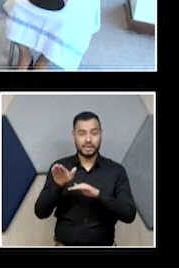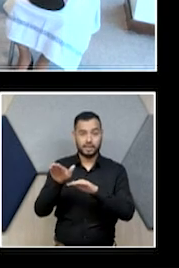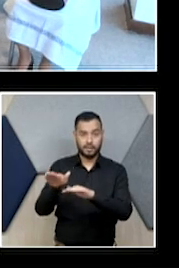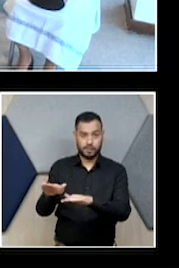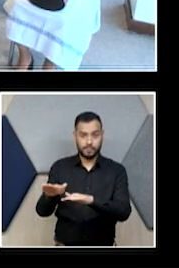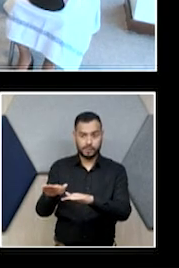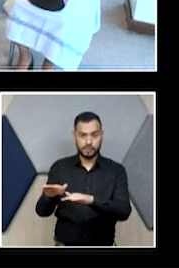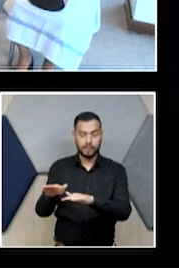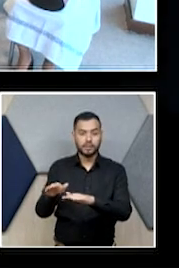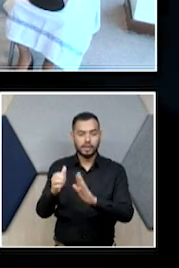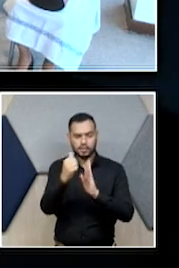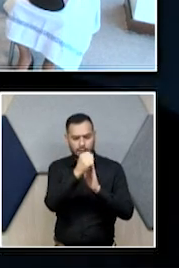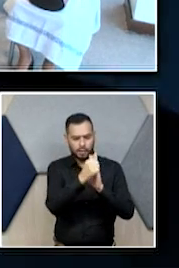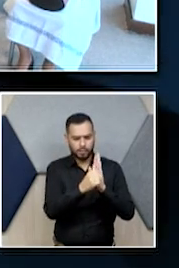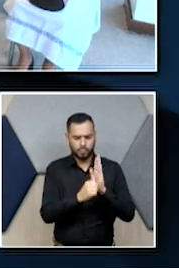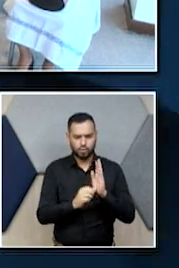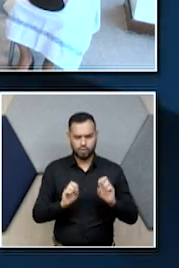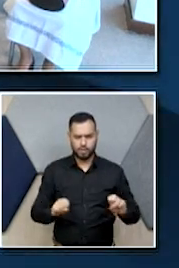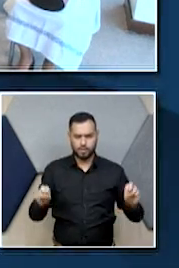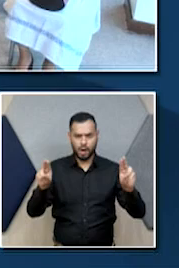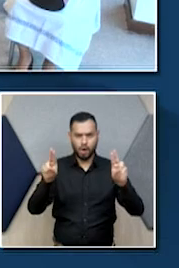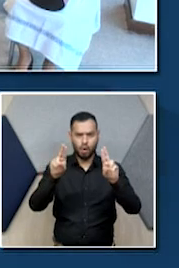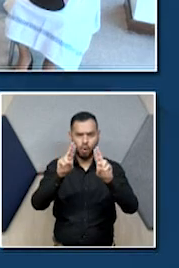de Naciones Unidas para el Desarrollo,